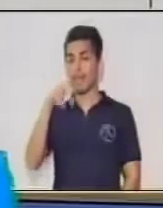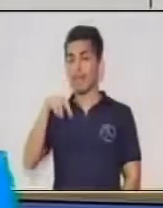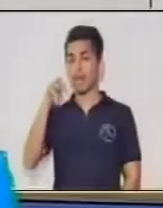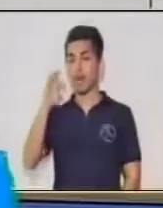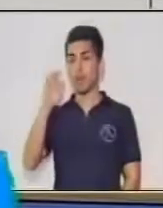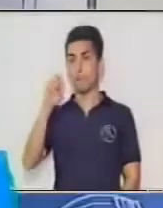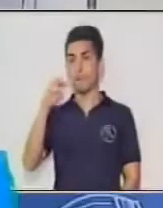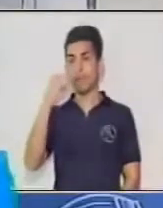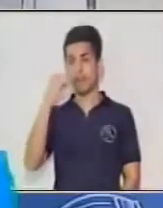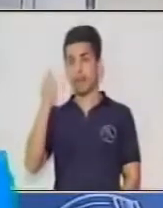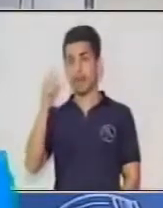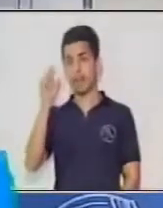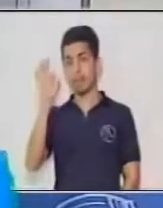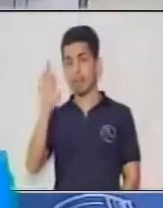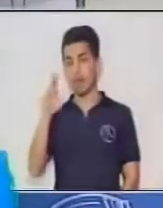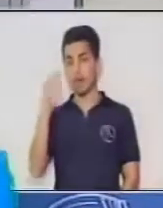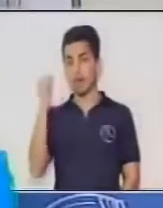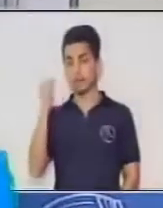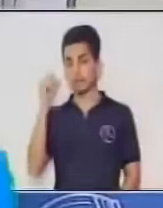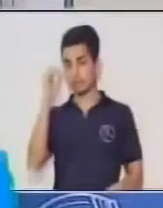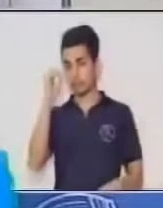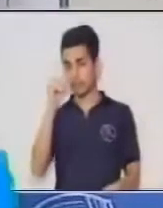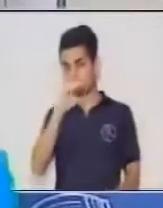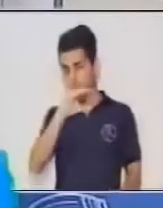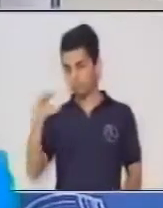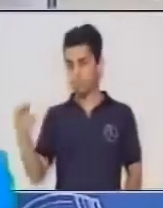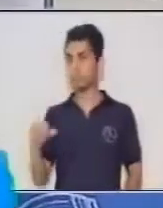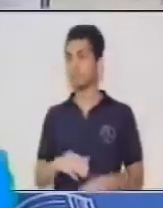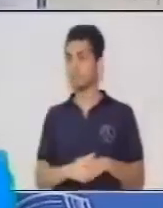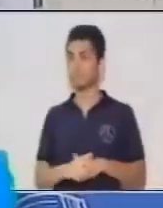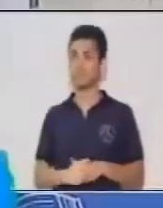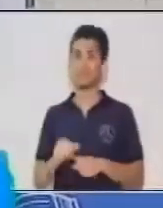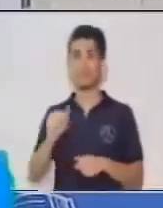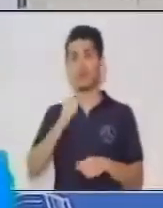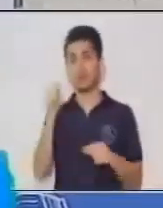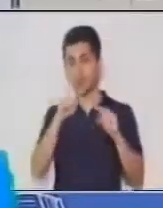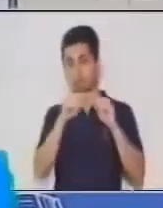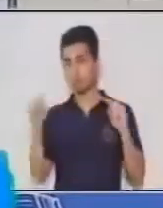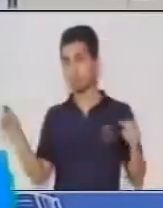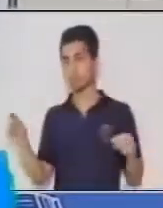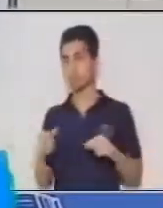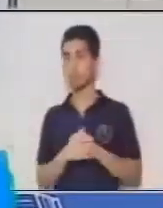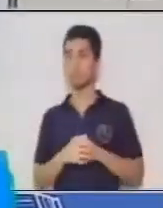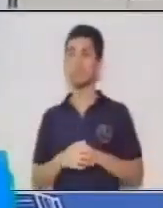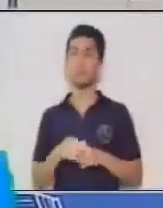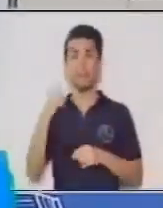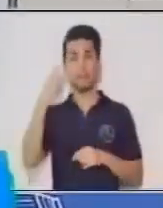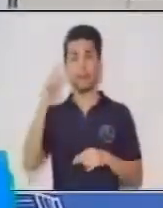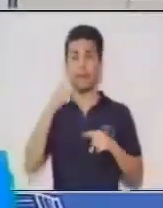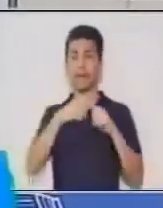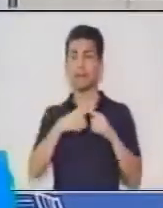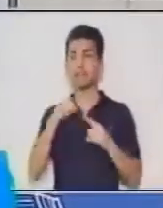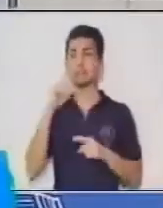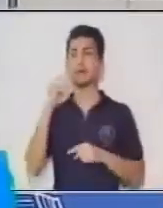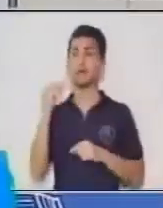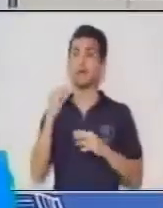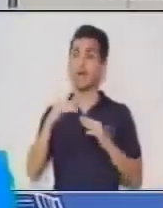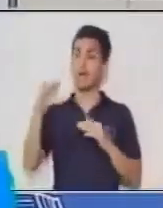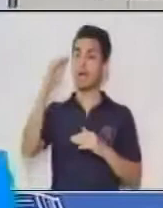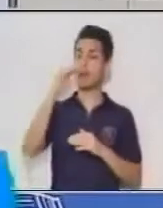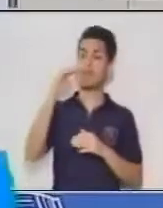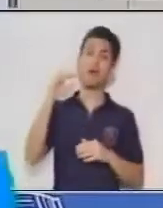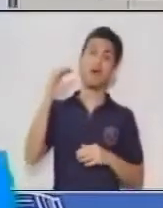punto crítico. Y la asíntota horizontal va a ser el eje X, porque arriba, en